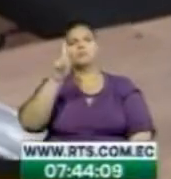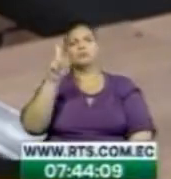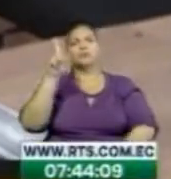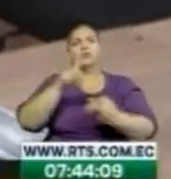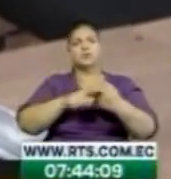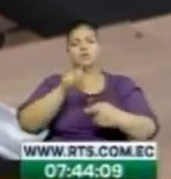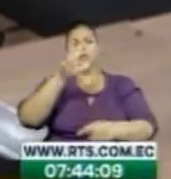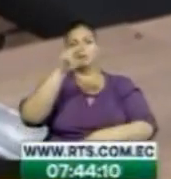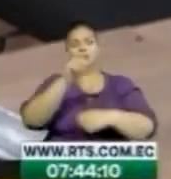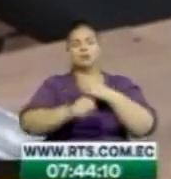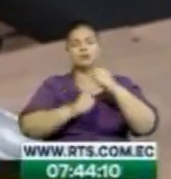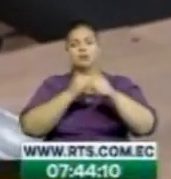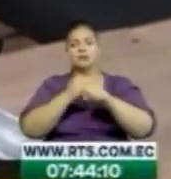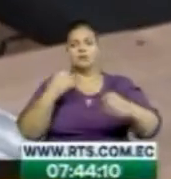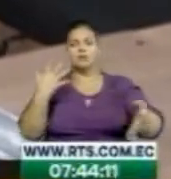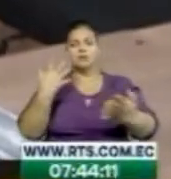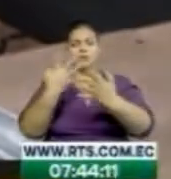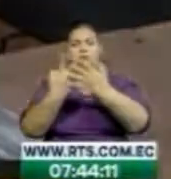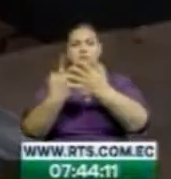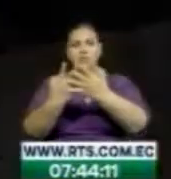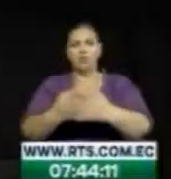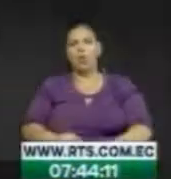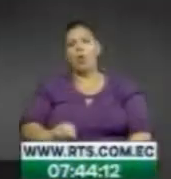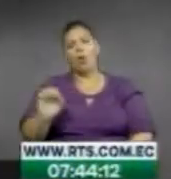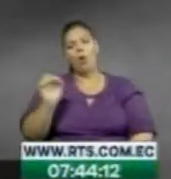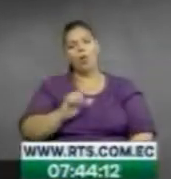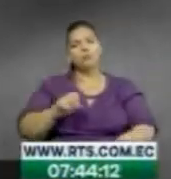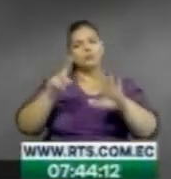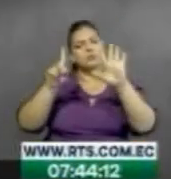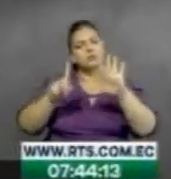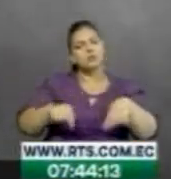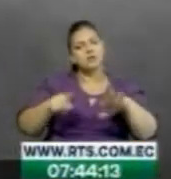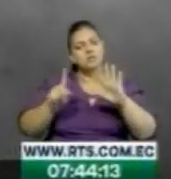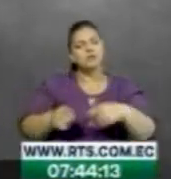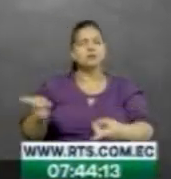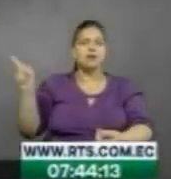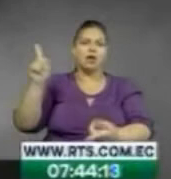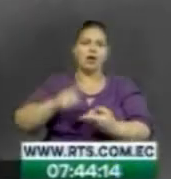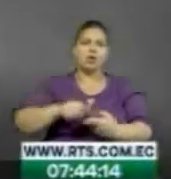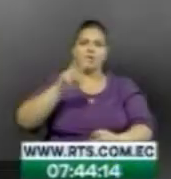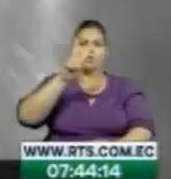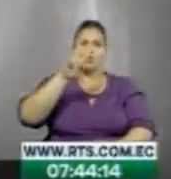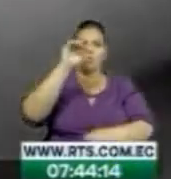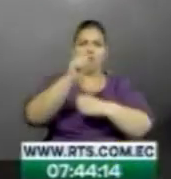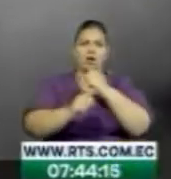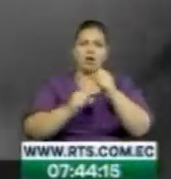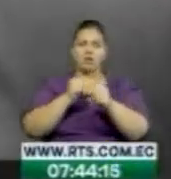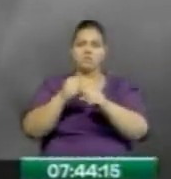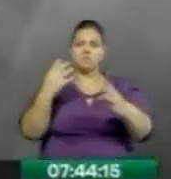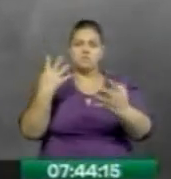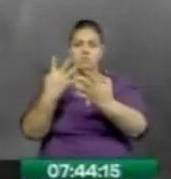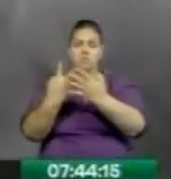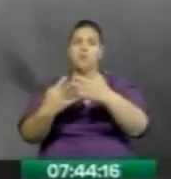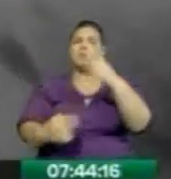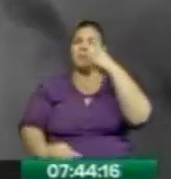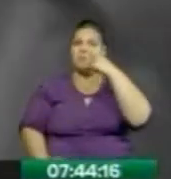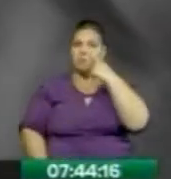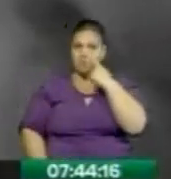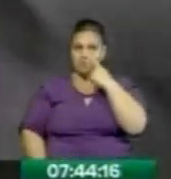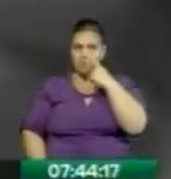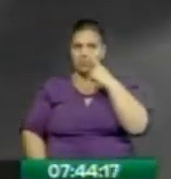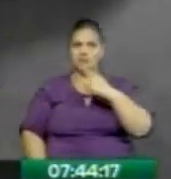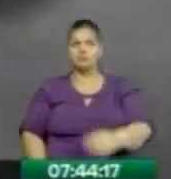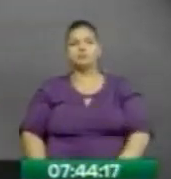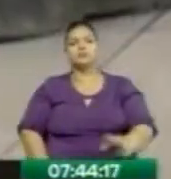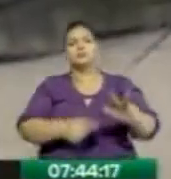1 a 3 años o podría considerarse la de 6 meses a 2 años. Los uniformados fueron sometidos a un reconocimiento médico